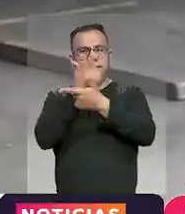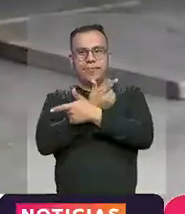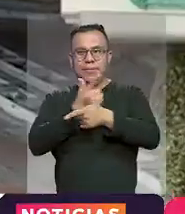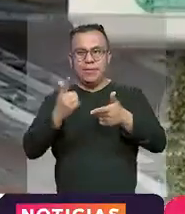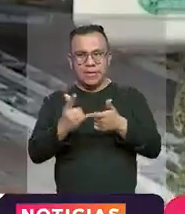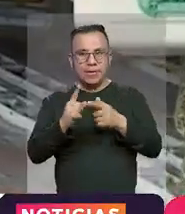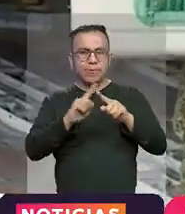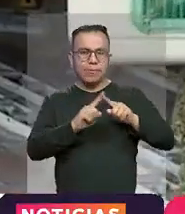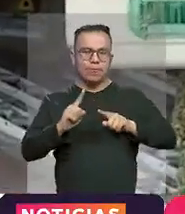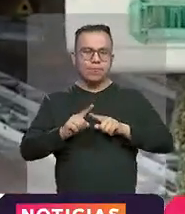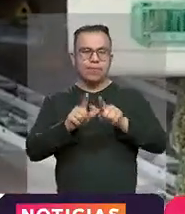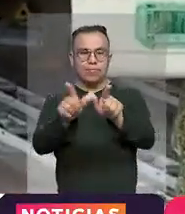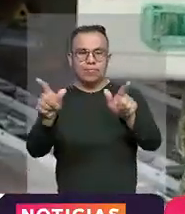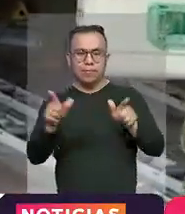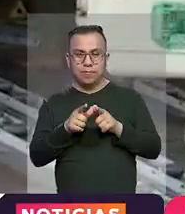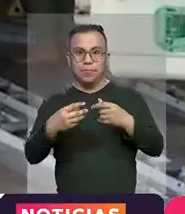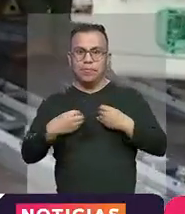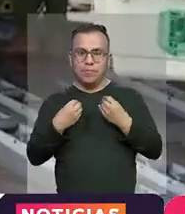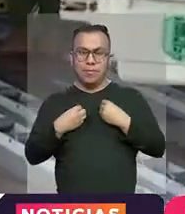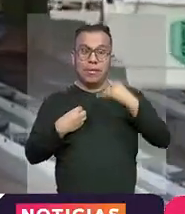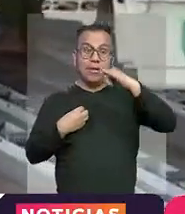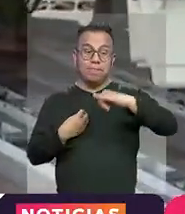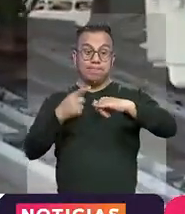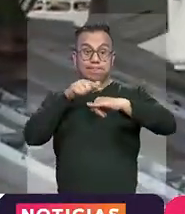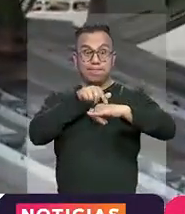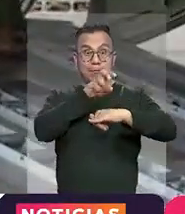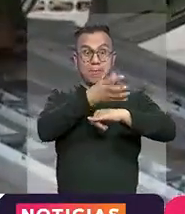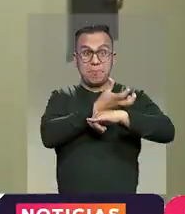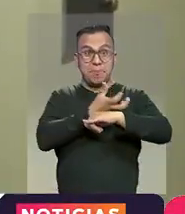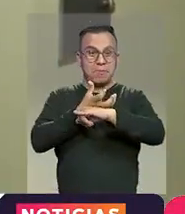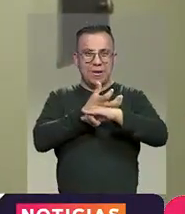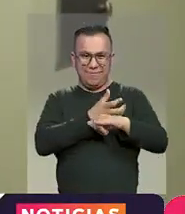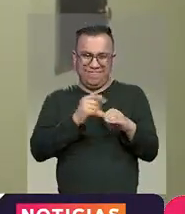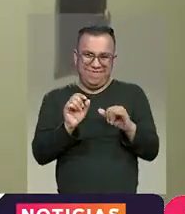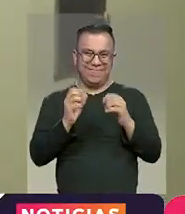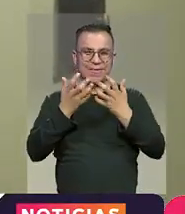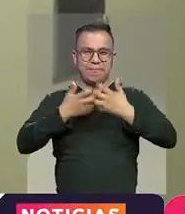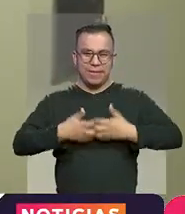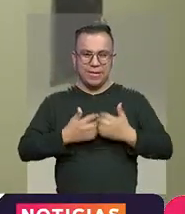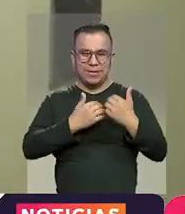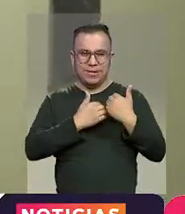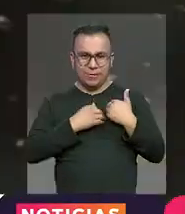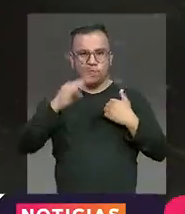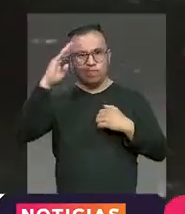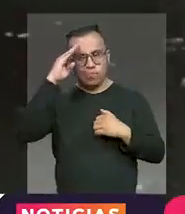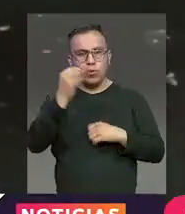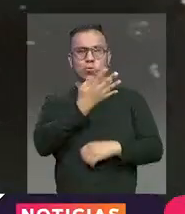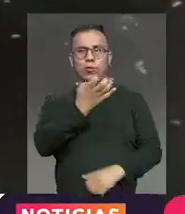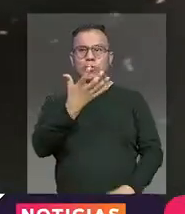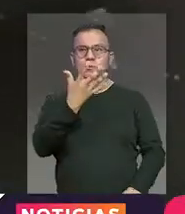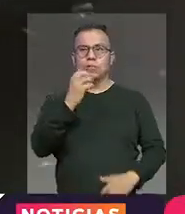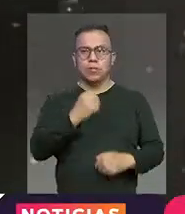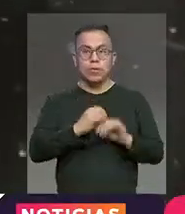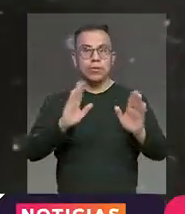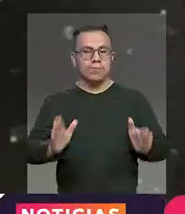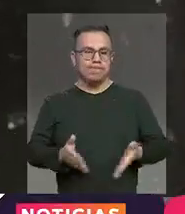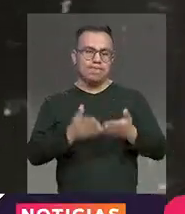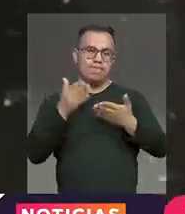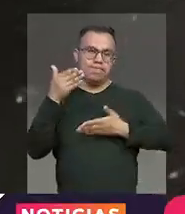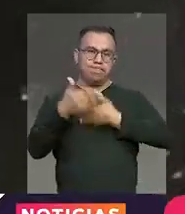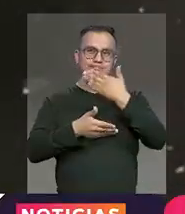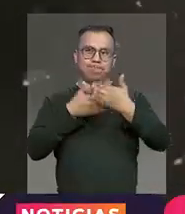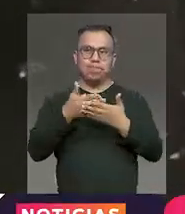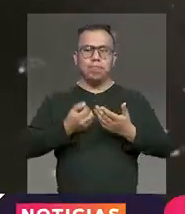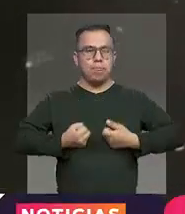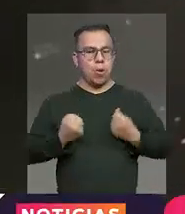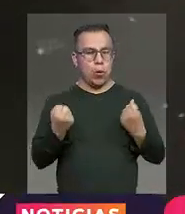y reubicación. En un avión de la Fuerza Aérea Colombiana fueron trasladados los 450 animales recuperados y rehabilitados